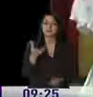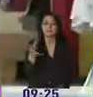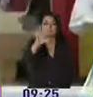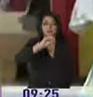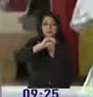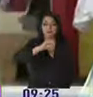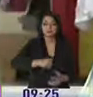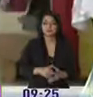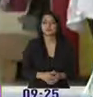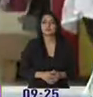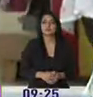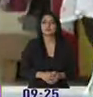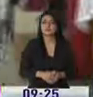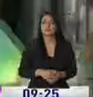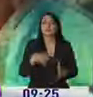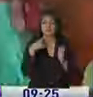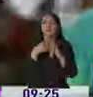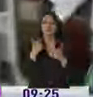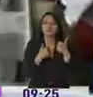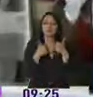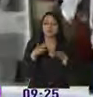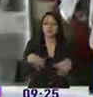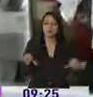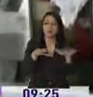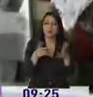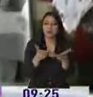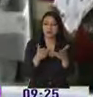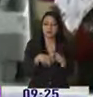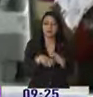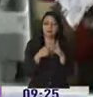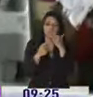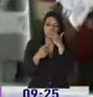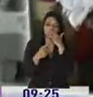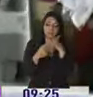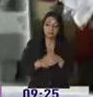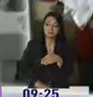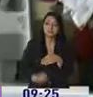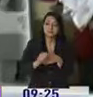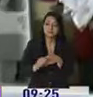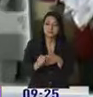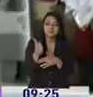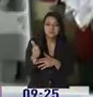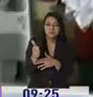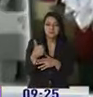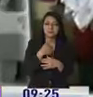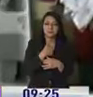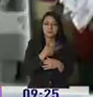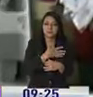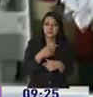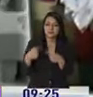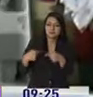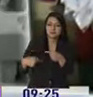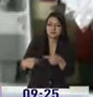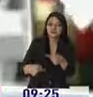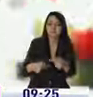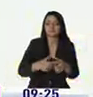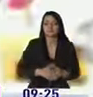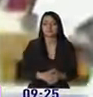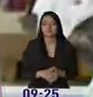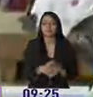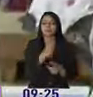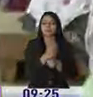Entonces, ¿cuáles son los lugares de donde partimos y donde nosotros tenemos nuestras raíces? Por eso